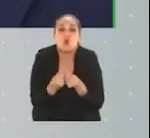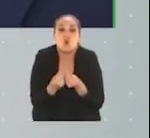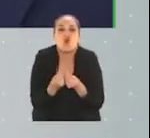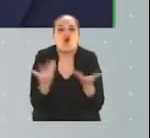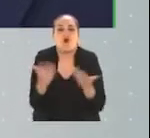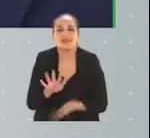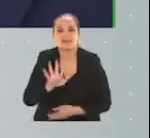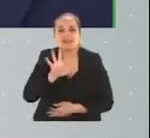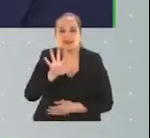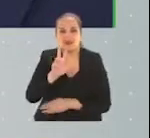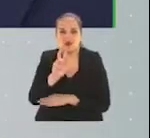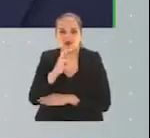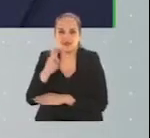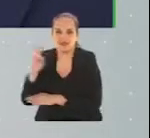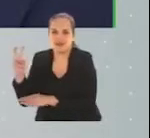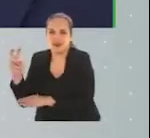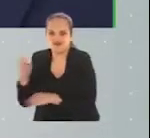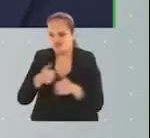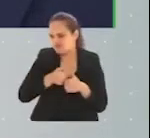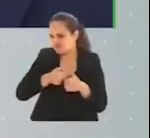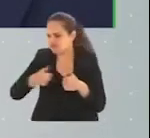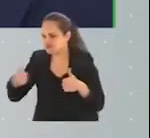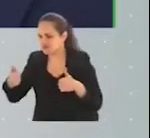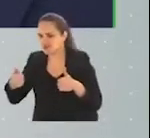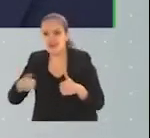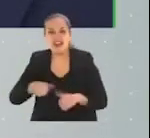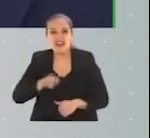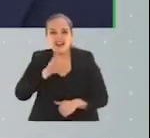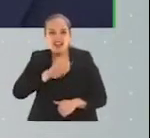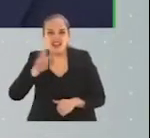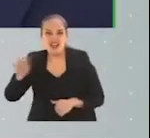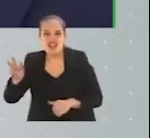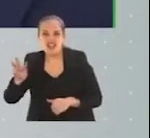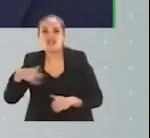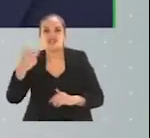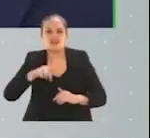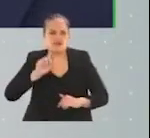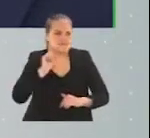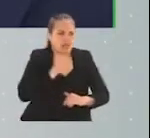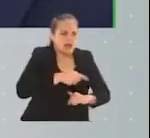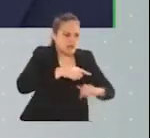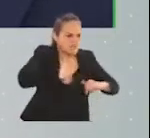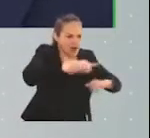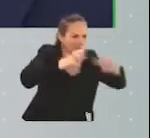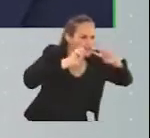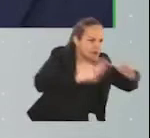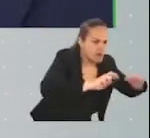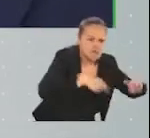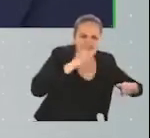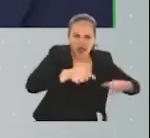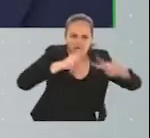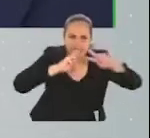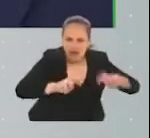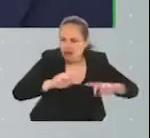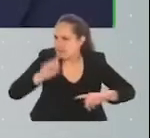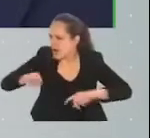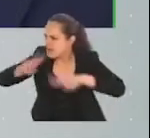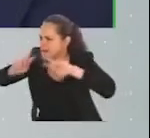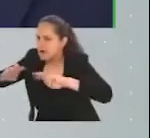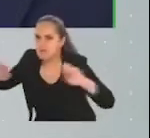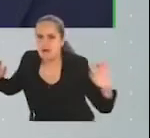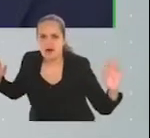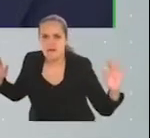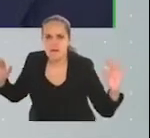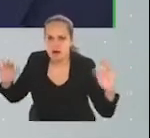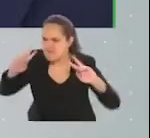5 fiscales 33 allanamientos se ordenaron por parte de la fiscalía general de la nación y